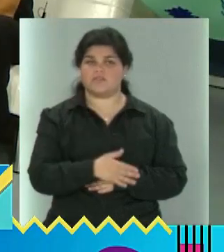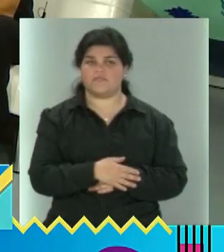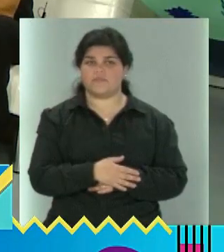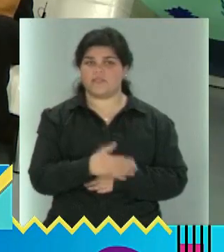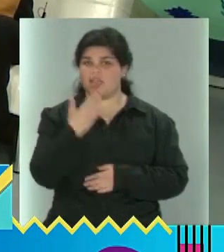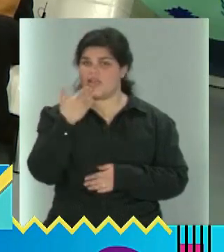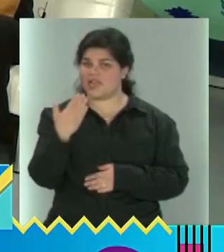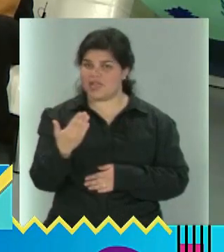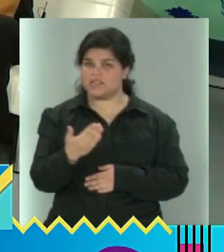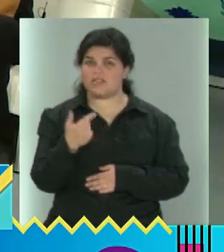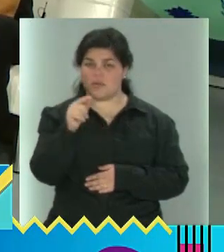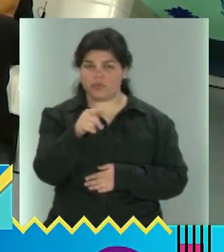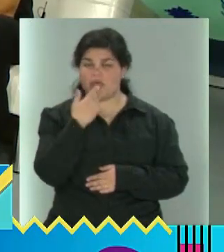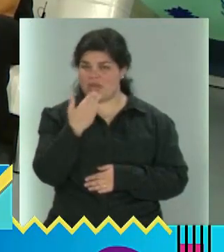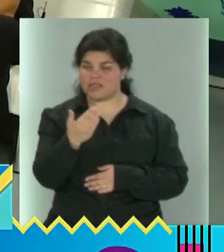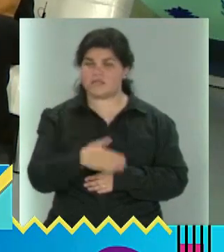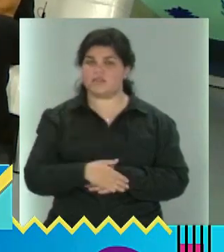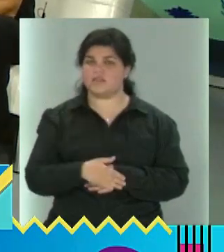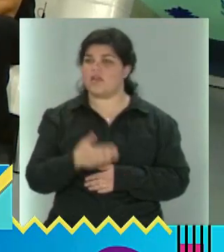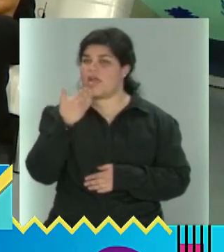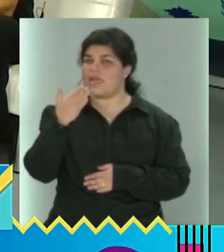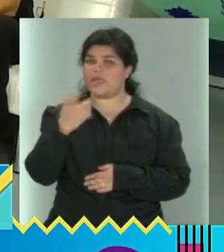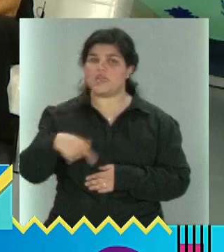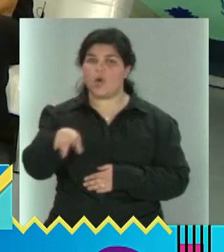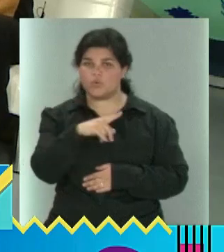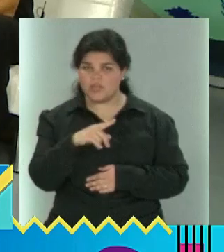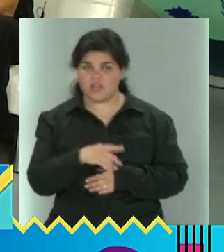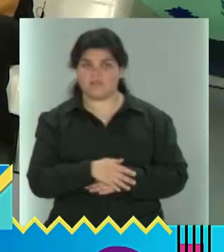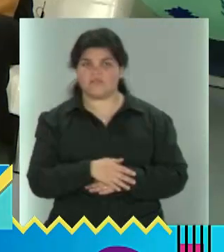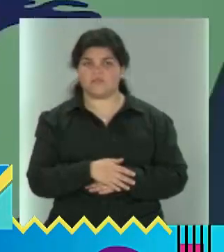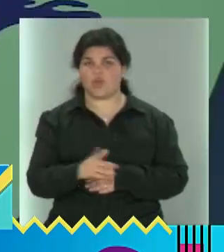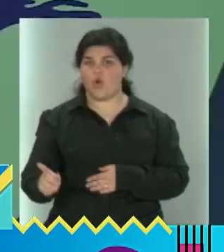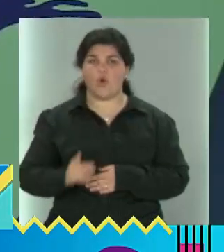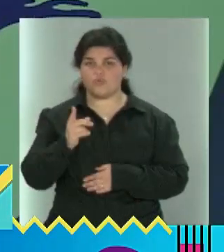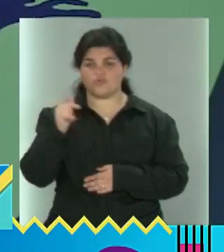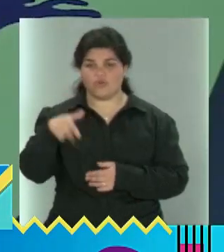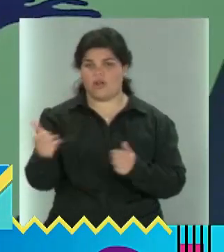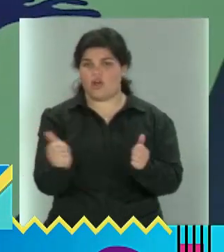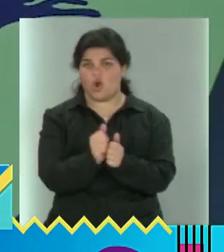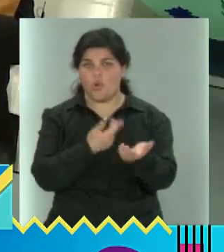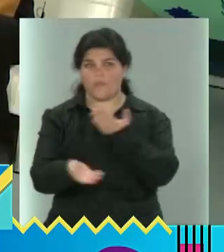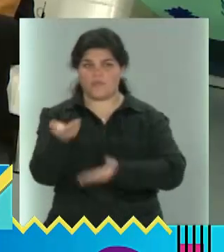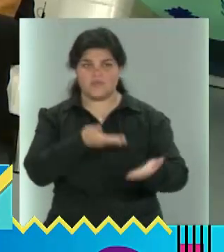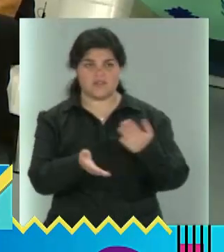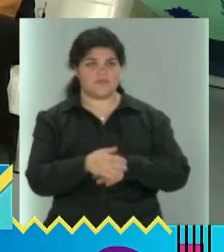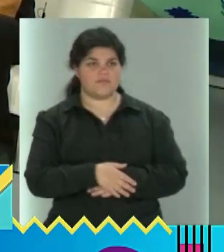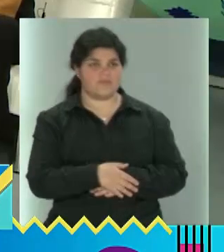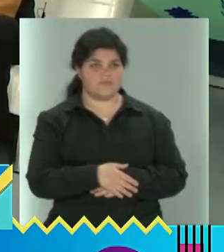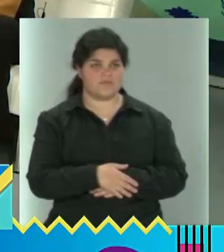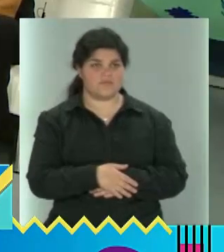Anton, muchas gracias. A vos. Juan Manuel, muchísimas gracias por haber estado presente. Gracias a ustedes también. Habrá un honor compartir. Bueno, igualmente.